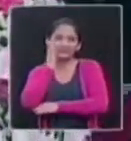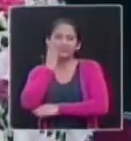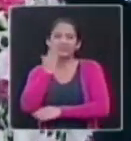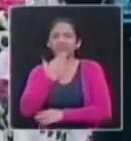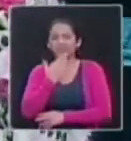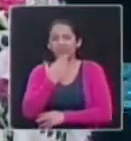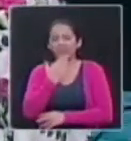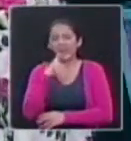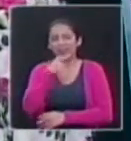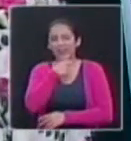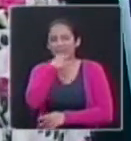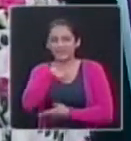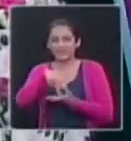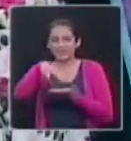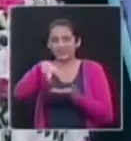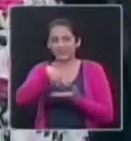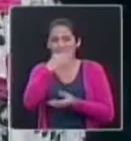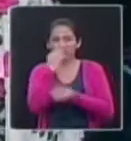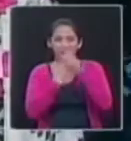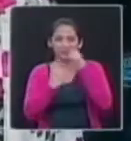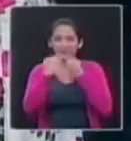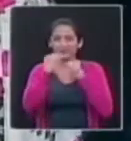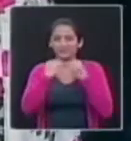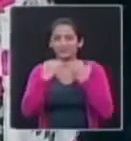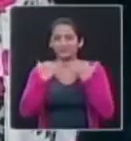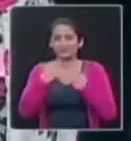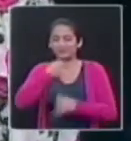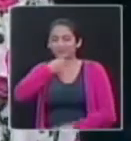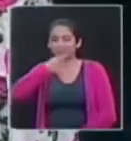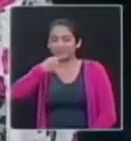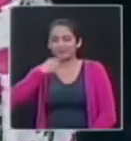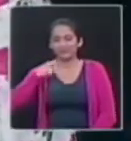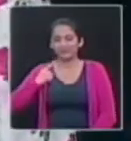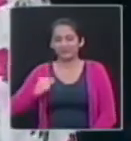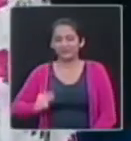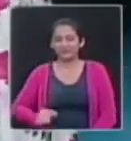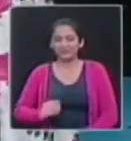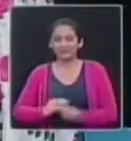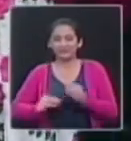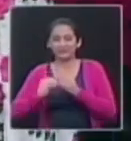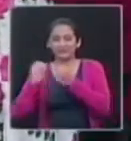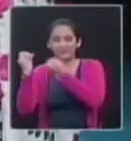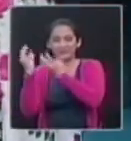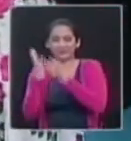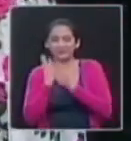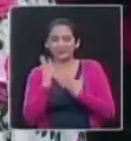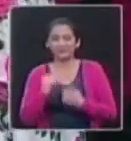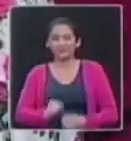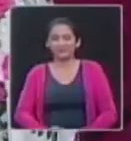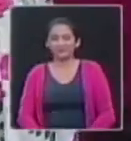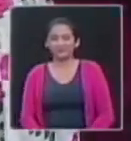Nelly Aguiar captó los momentos más importantes de esta celebración de Cocinemos con Mariela.